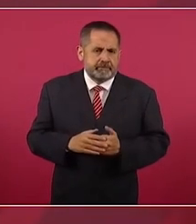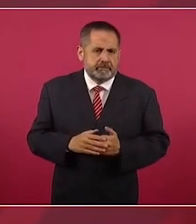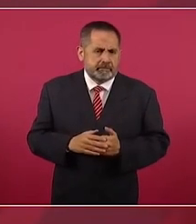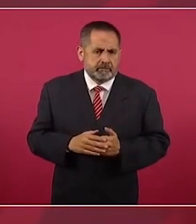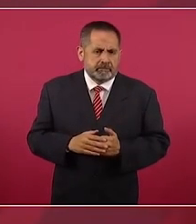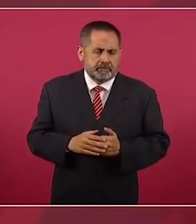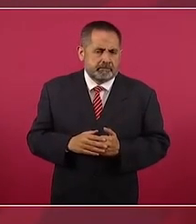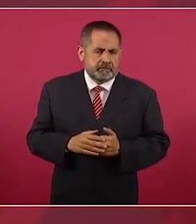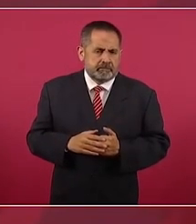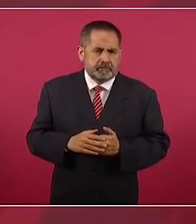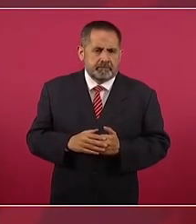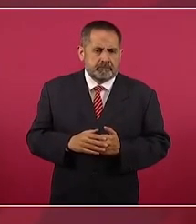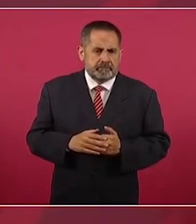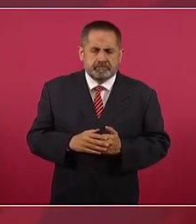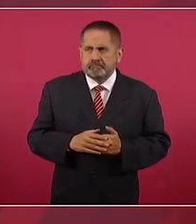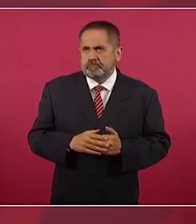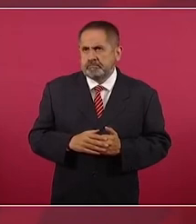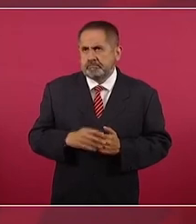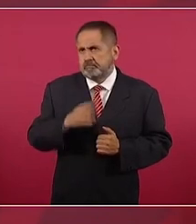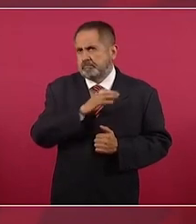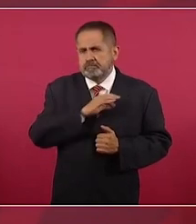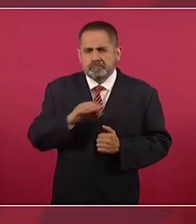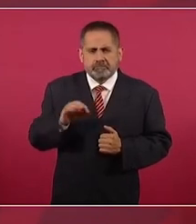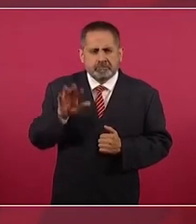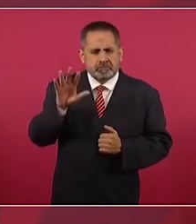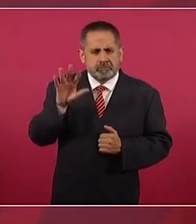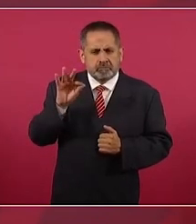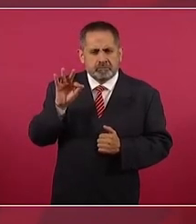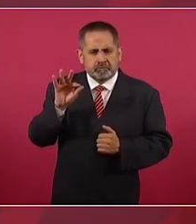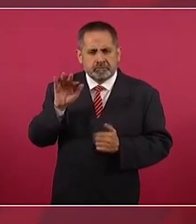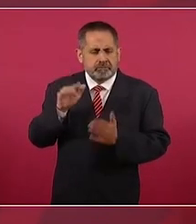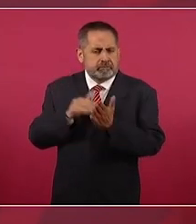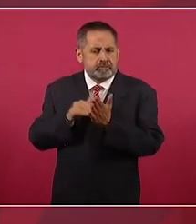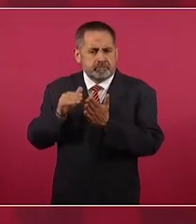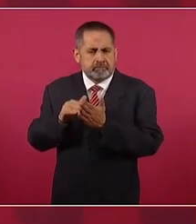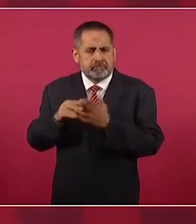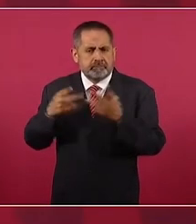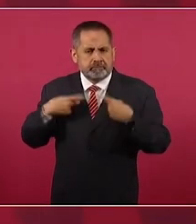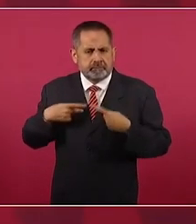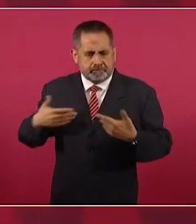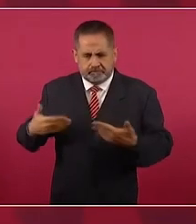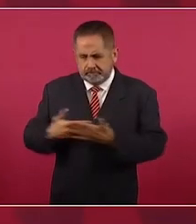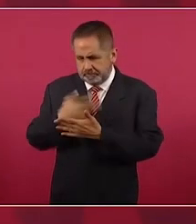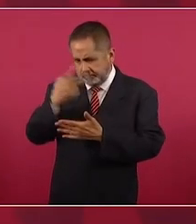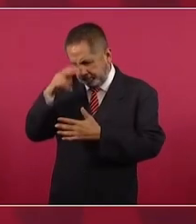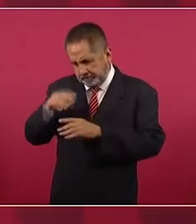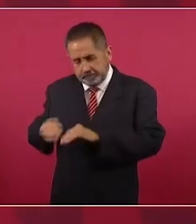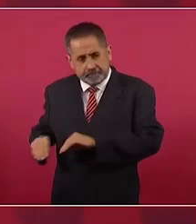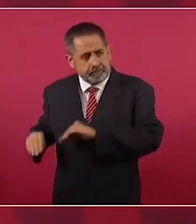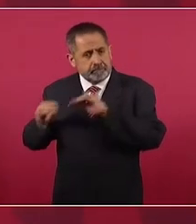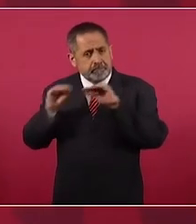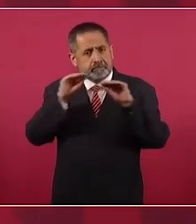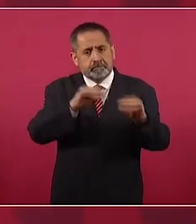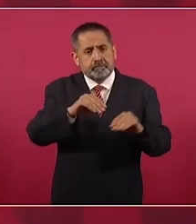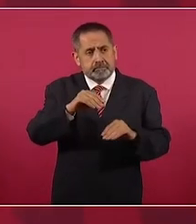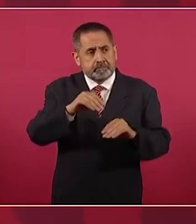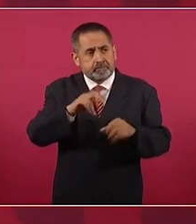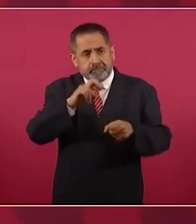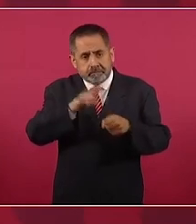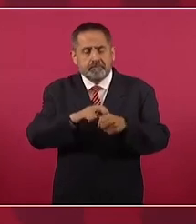Hay casi 40 millones de mexicanos en Estados Unidos, de origen mexicano